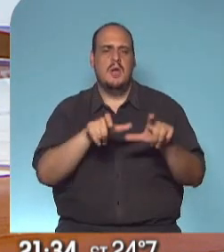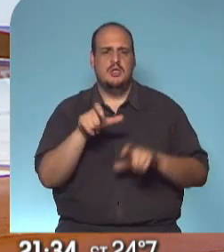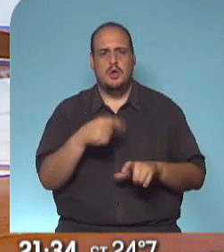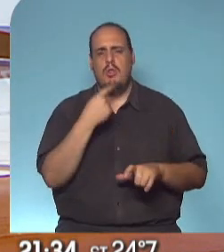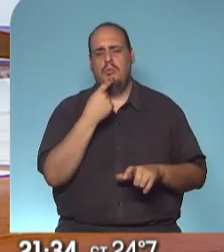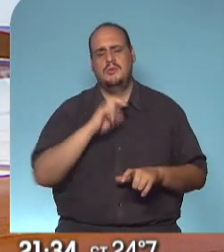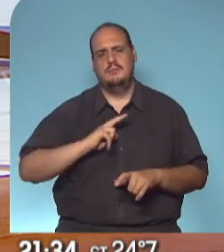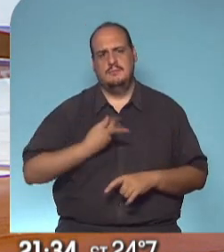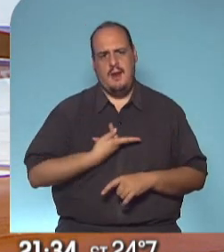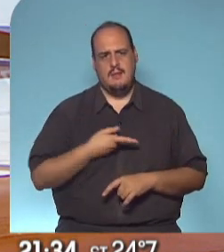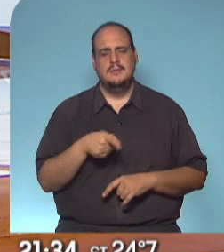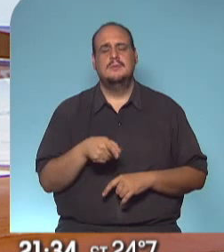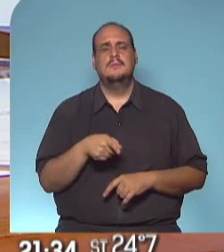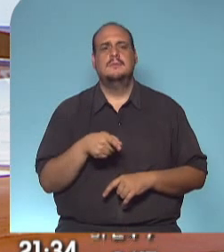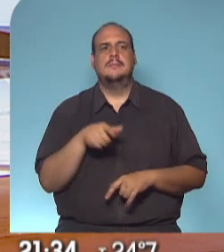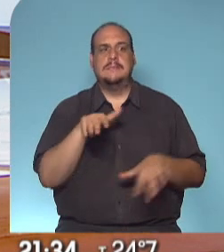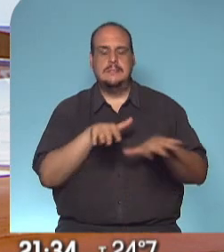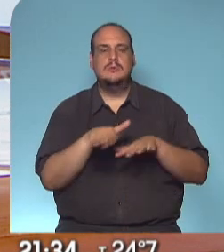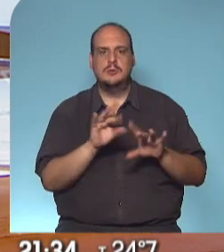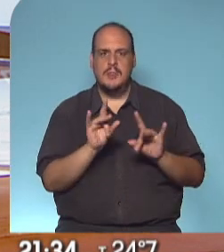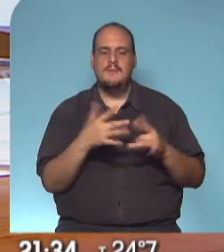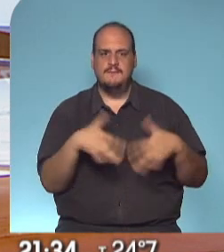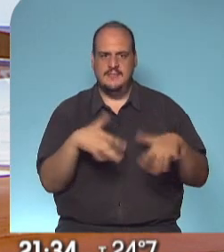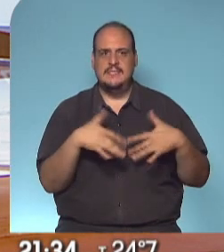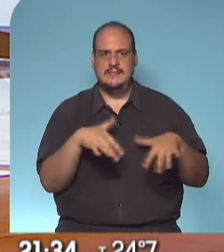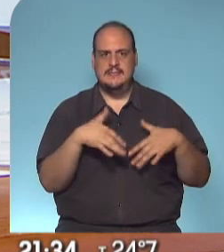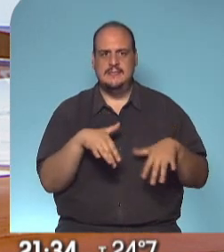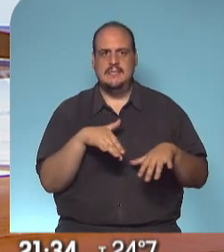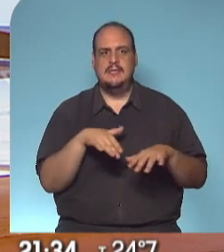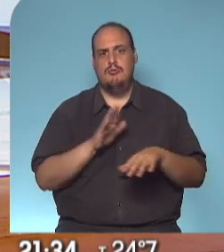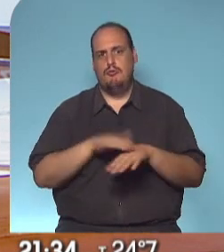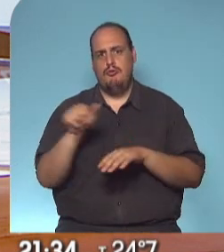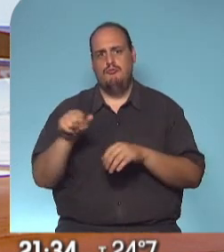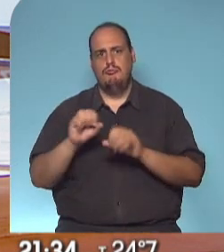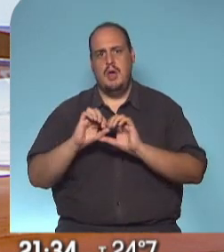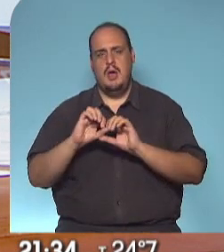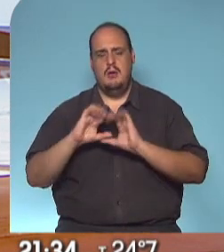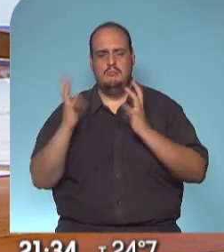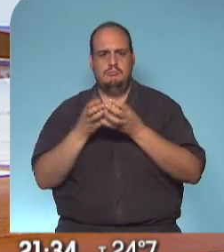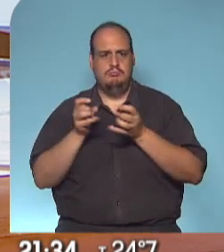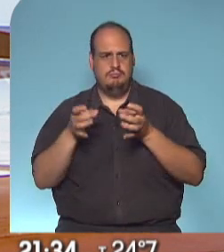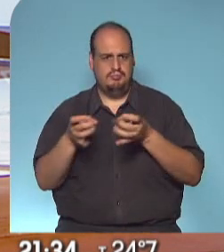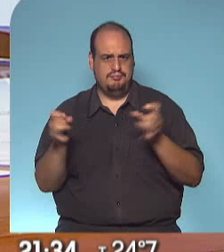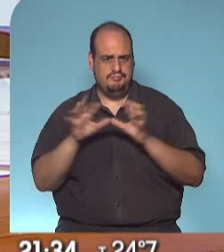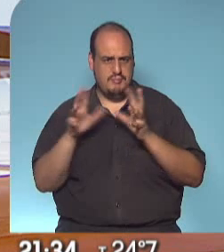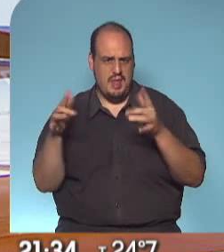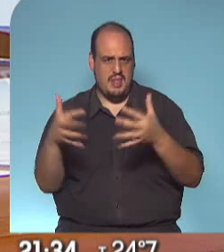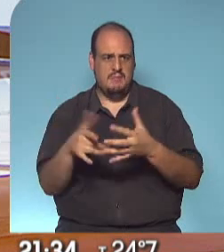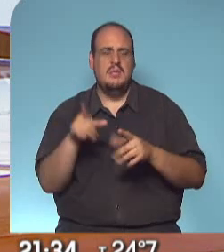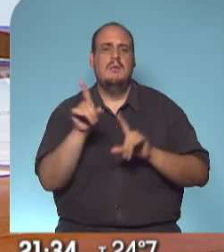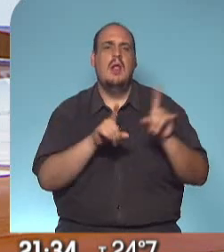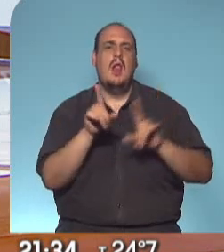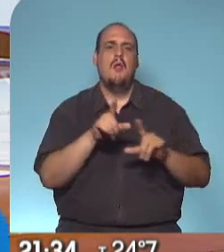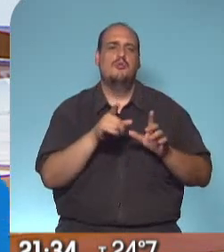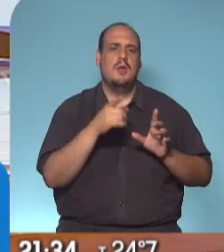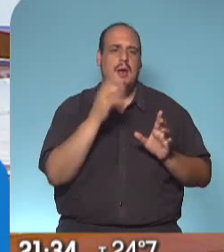trans que están viviendo tal vez situaciones complejas justamente por la cuestión de la pandemia. Alquilan algunas pensiones,